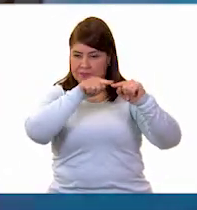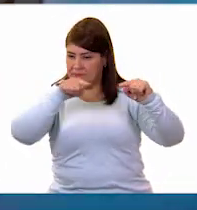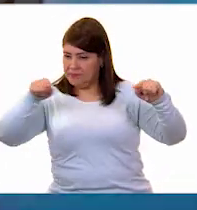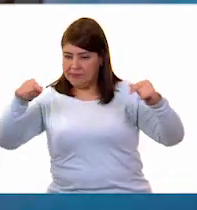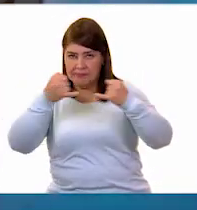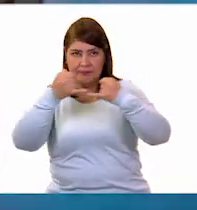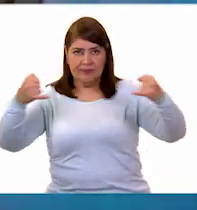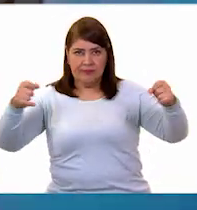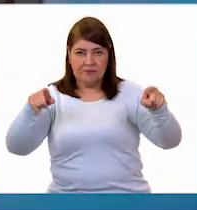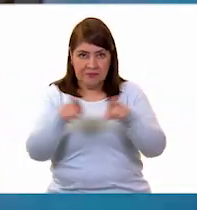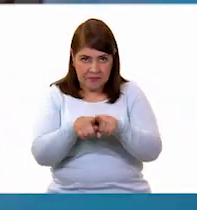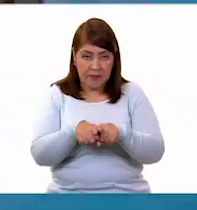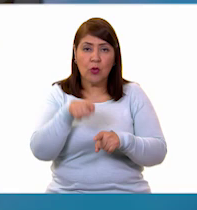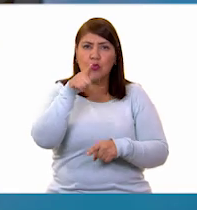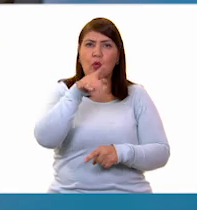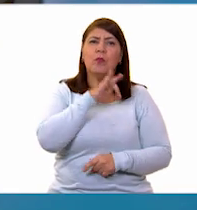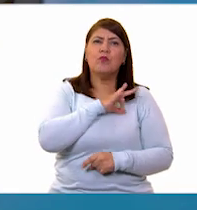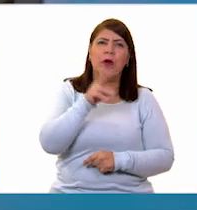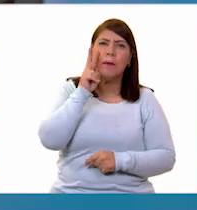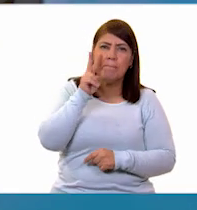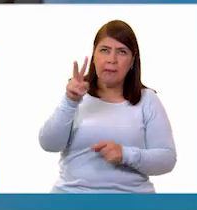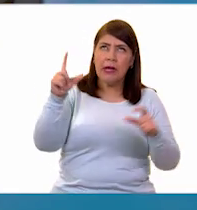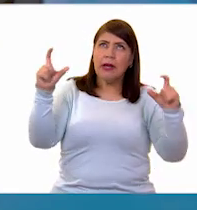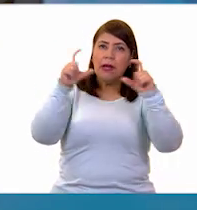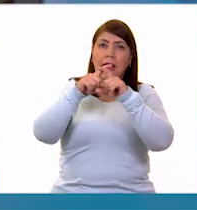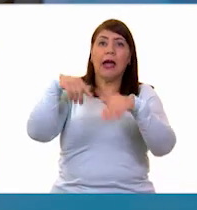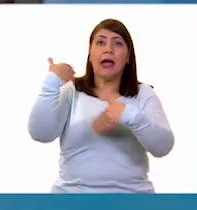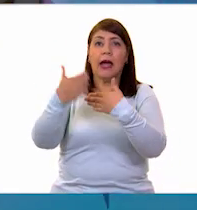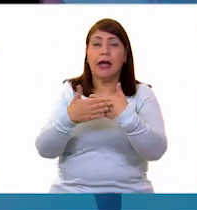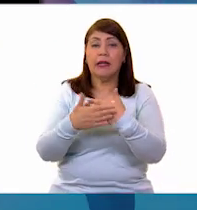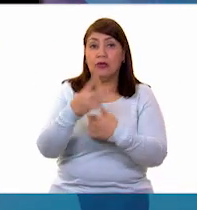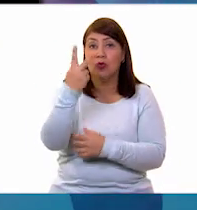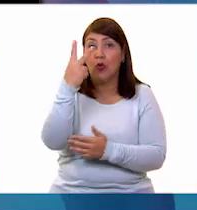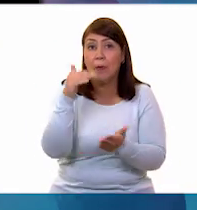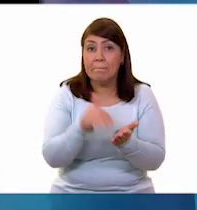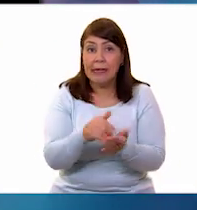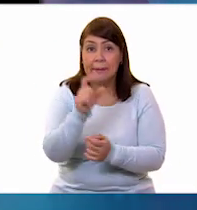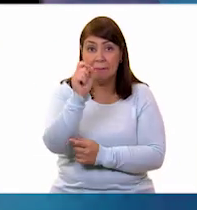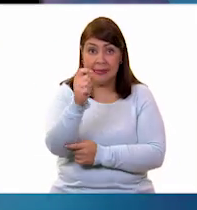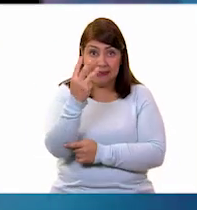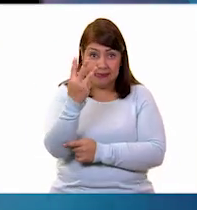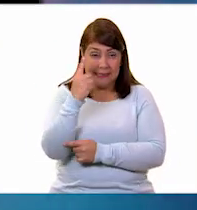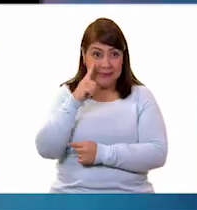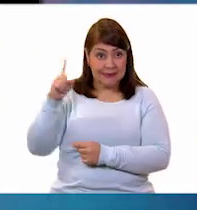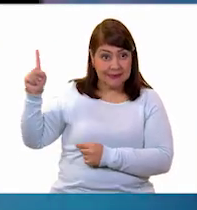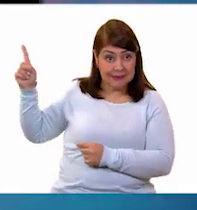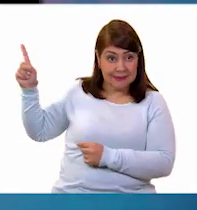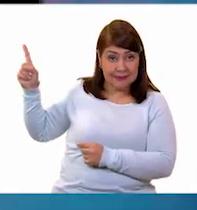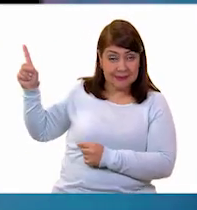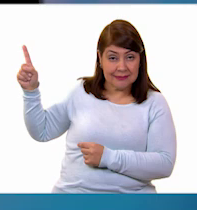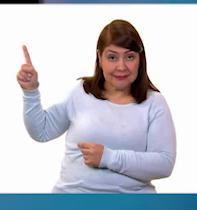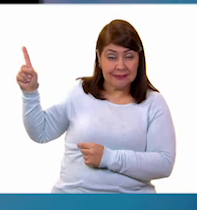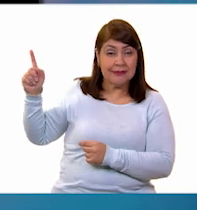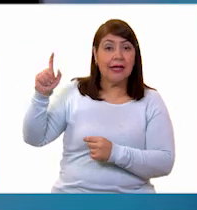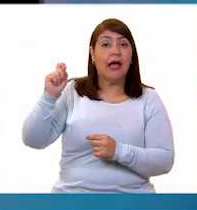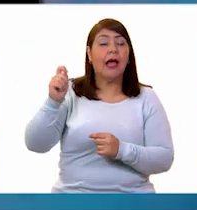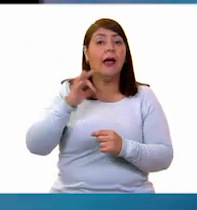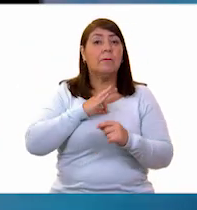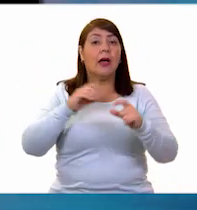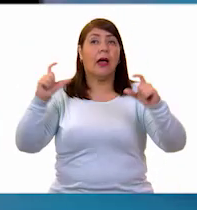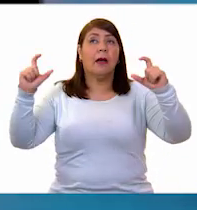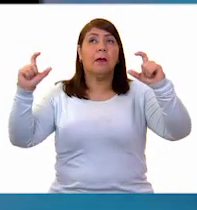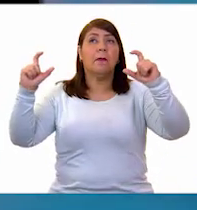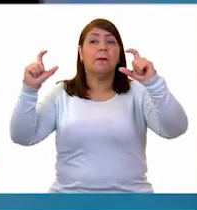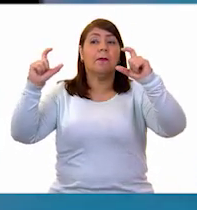Ustedes van a poder ver un eclipse en el 2023. Va a ser lo que se conoce como un